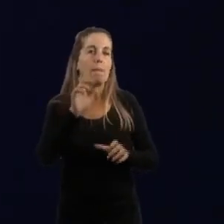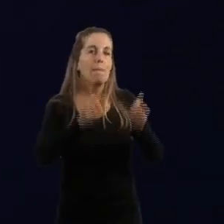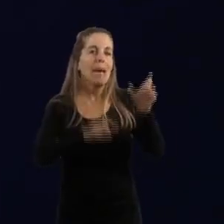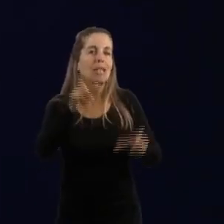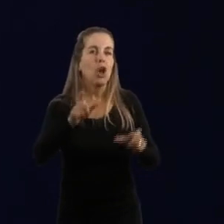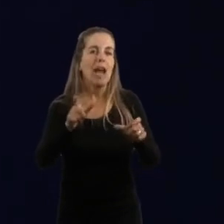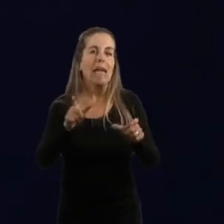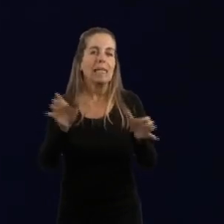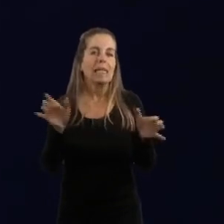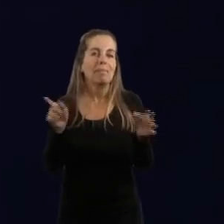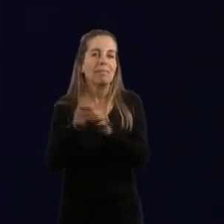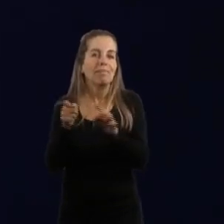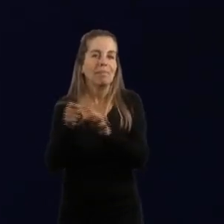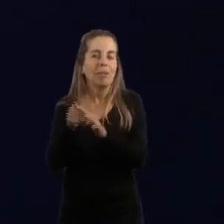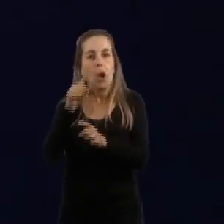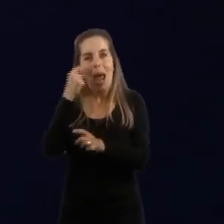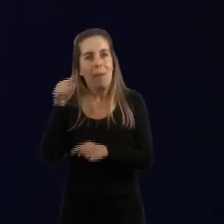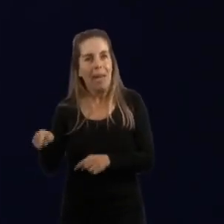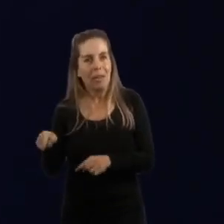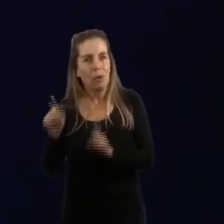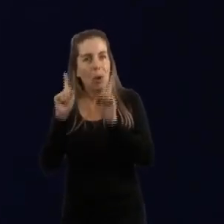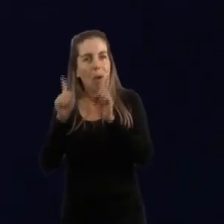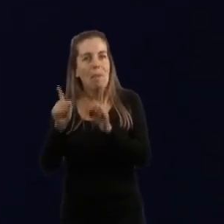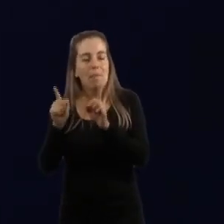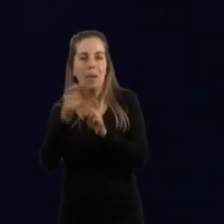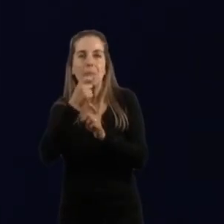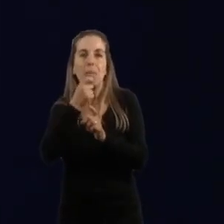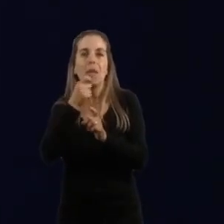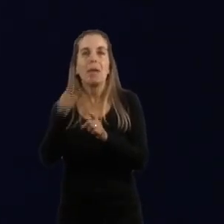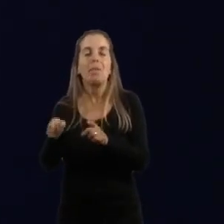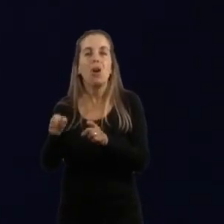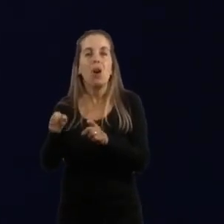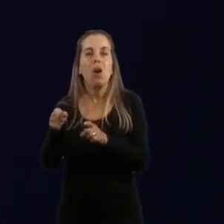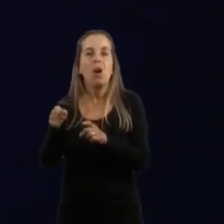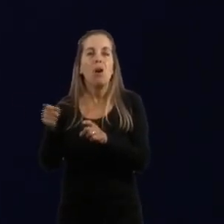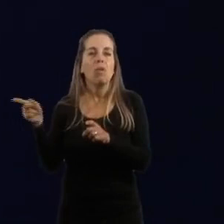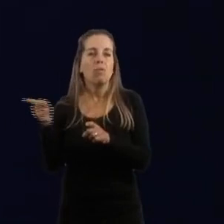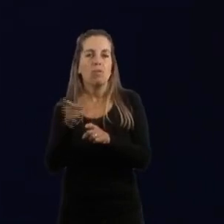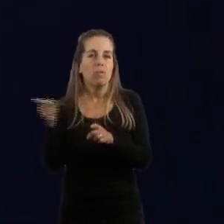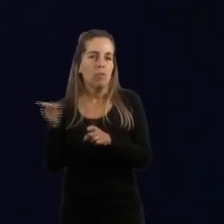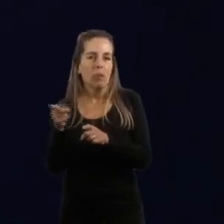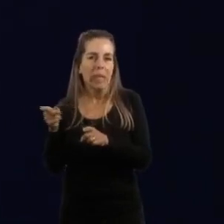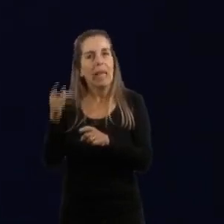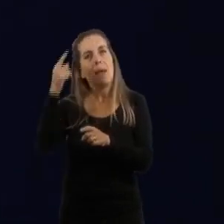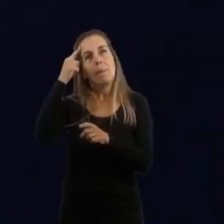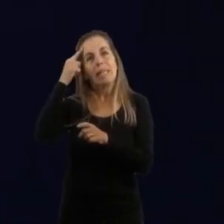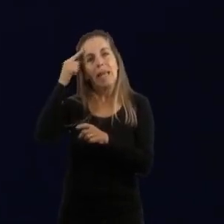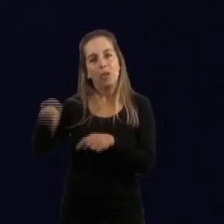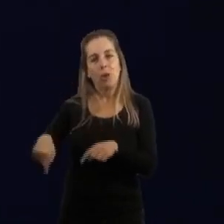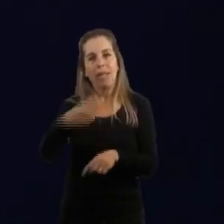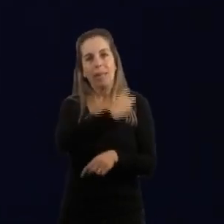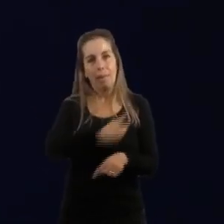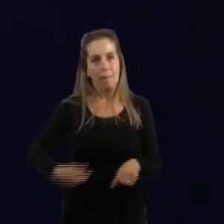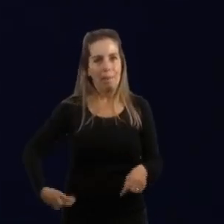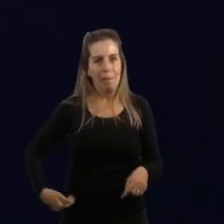¿no? Desde aquella reposera comiendo pochoclos diciendo se van este gobierno se termina en